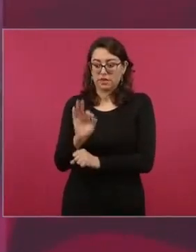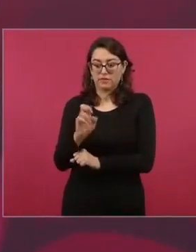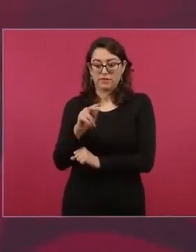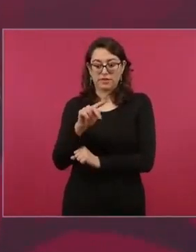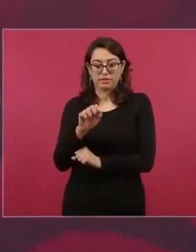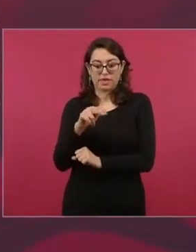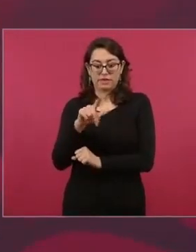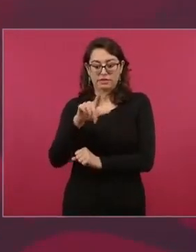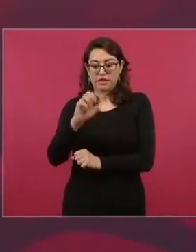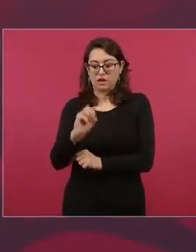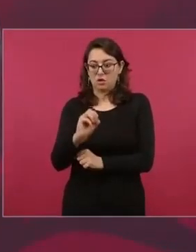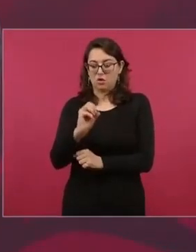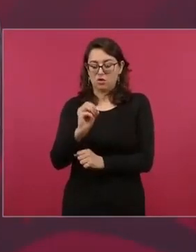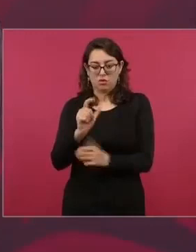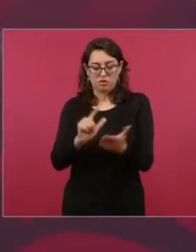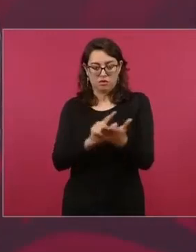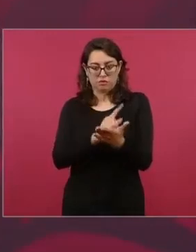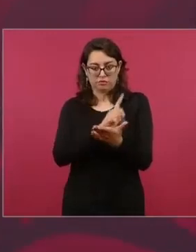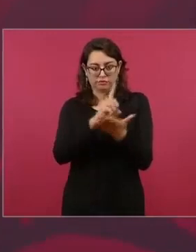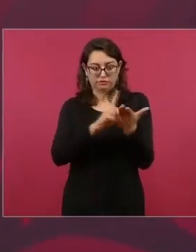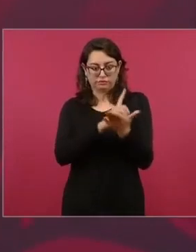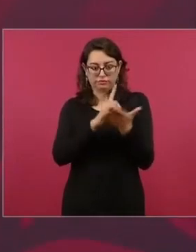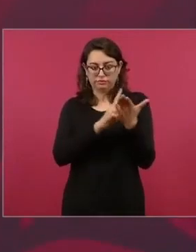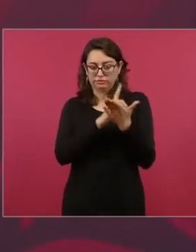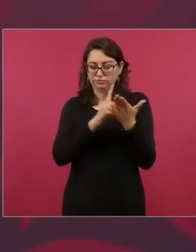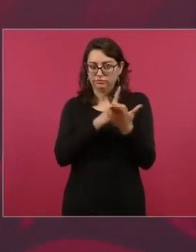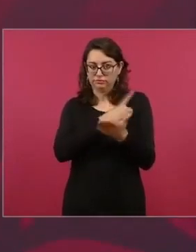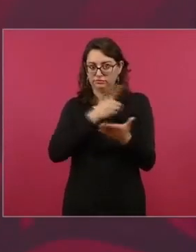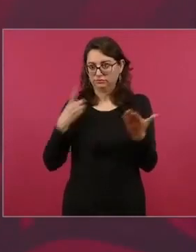el presidente. Se hizo un cateo,